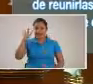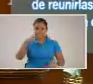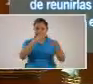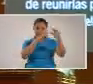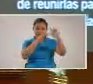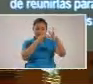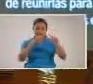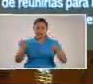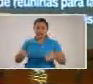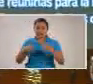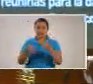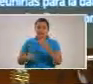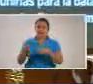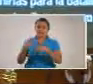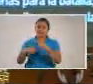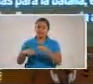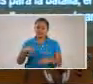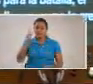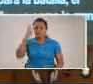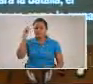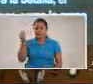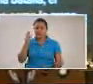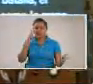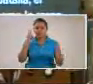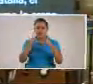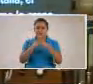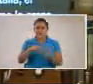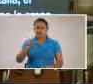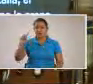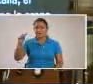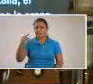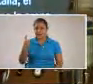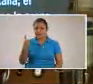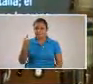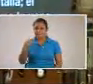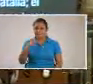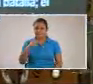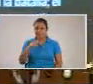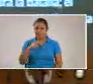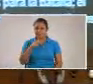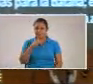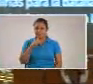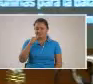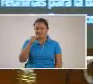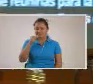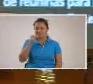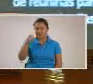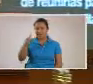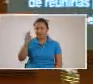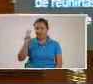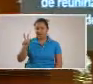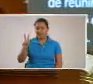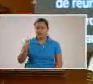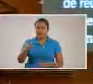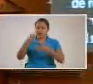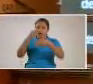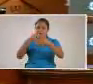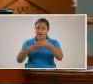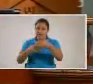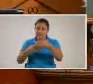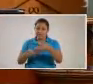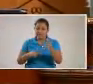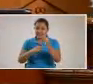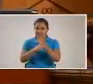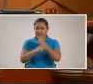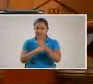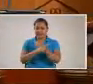viene lo que conocemos como el primer ay, o la pre-tribulación. Un periodo aproximadamente